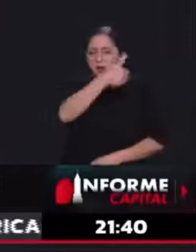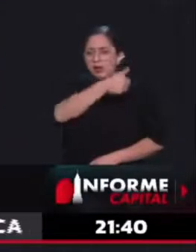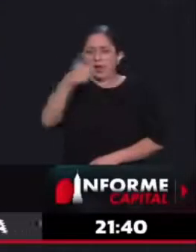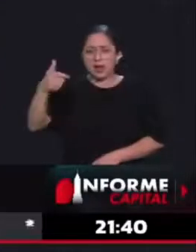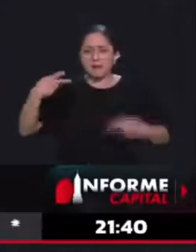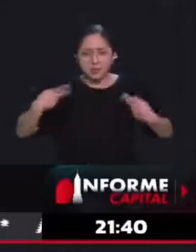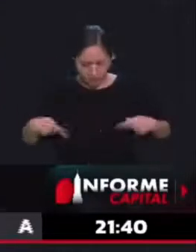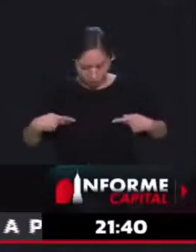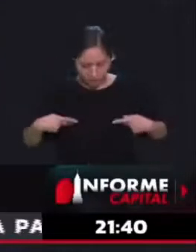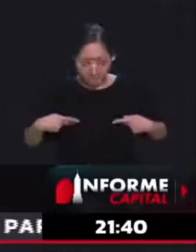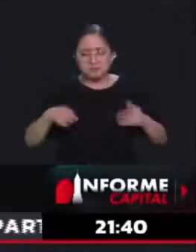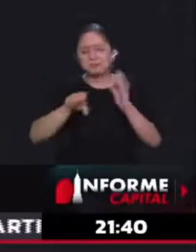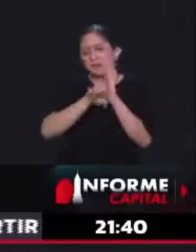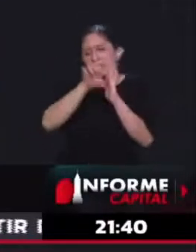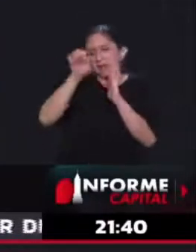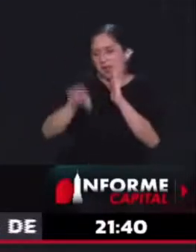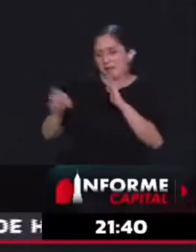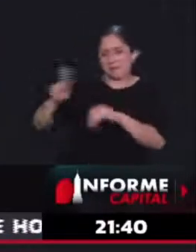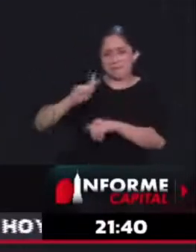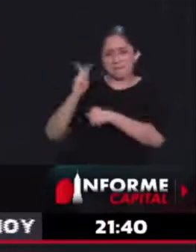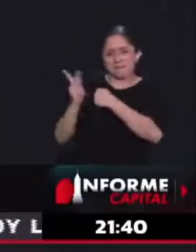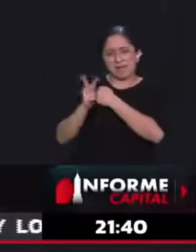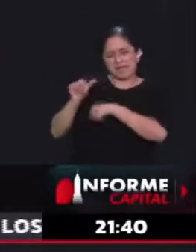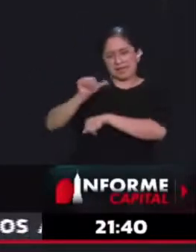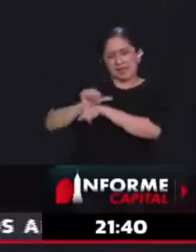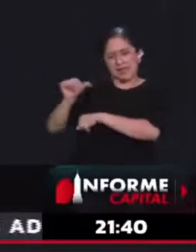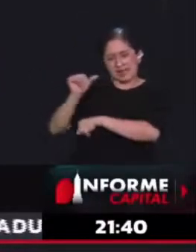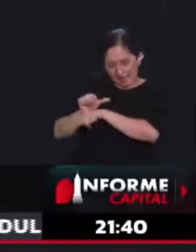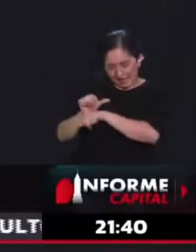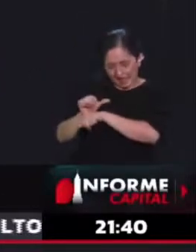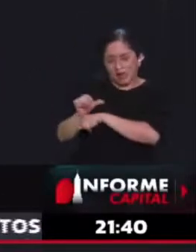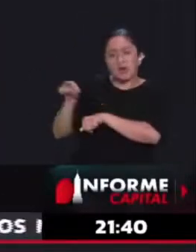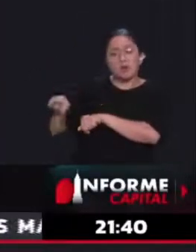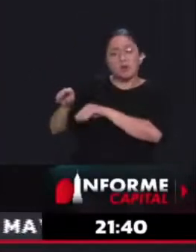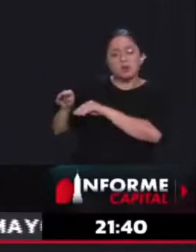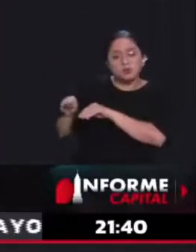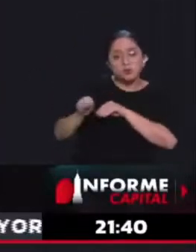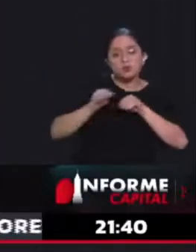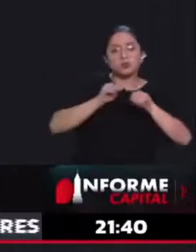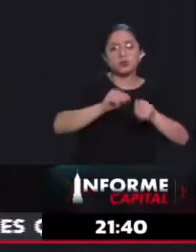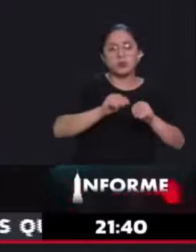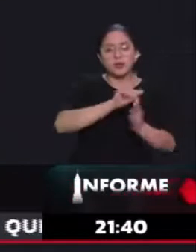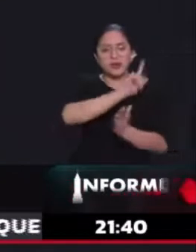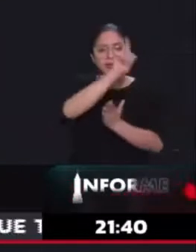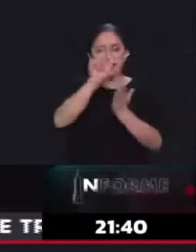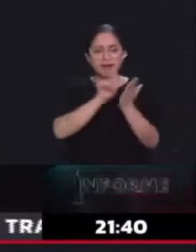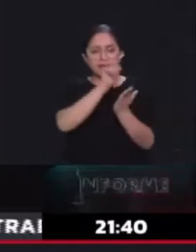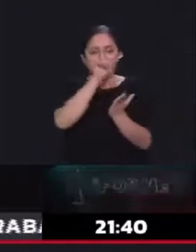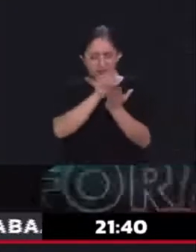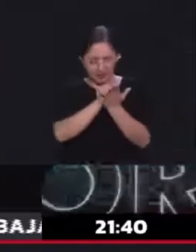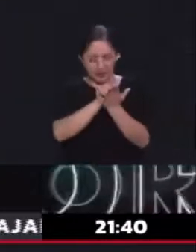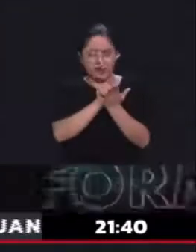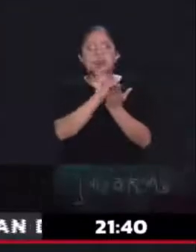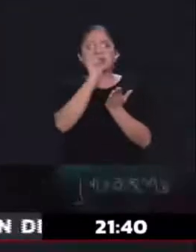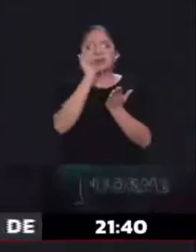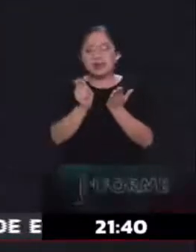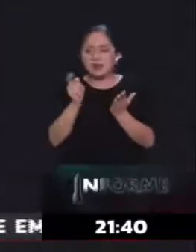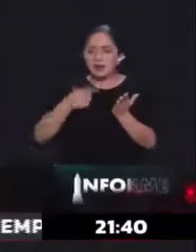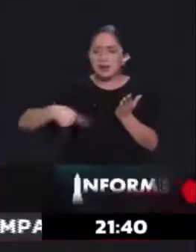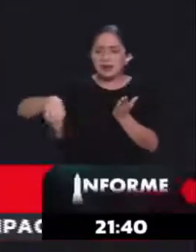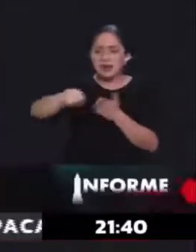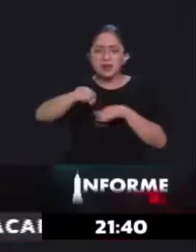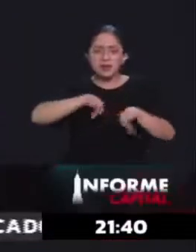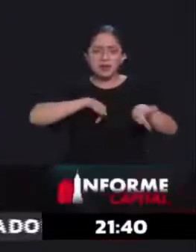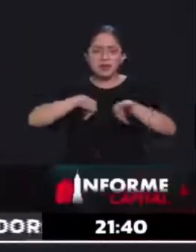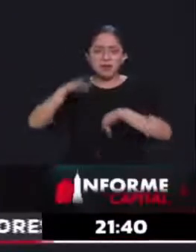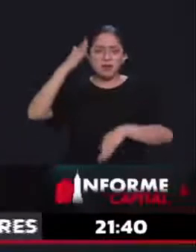por ejemplo, este año, sacó una ley en la que el sistema público